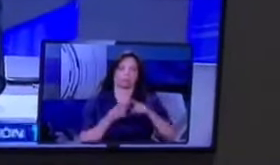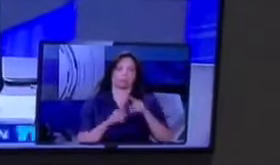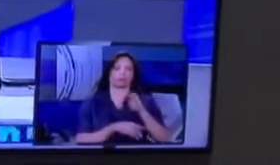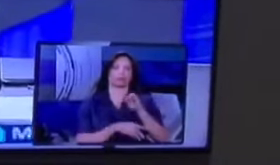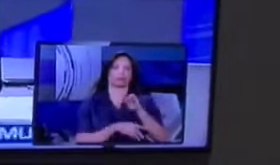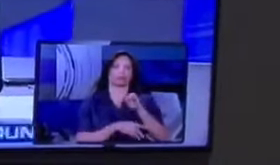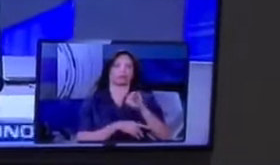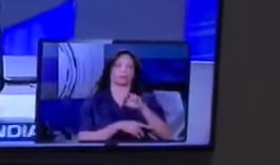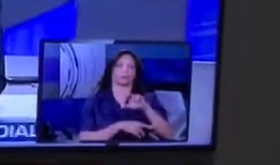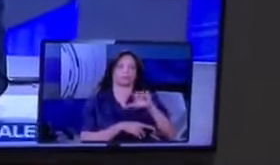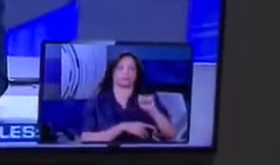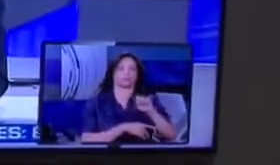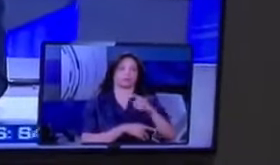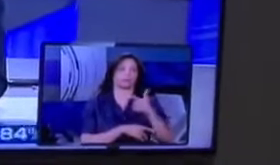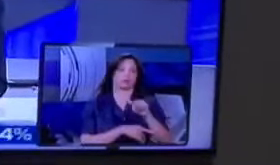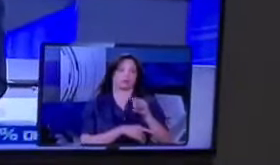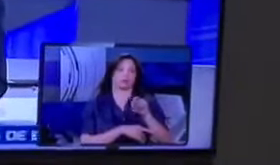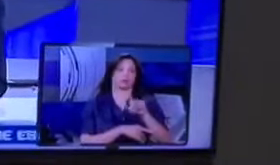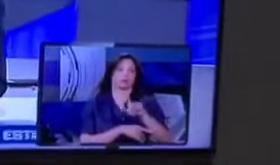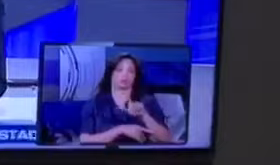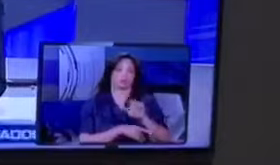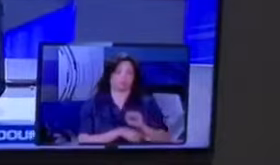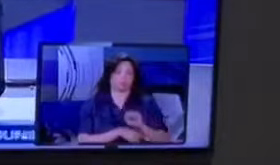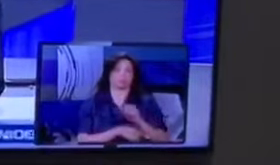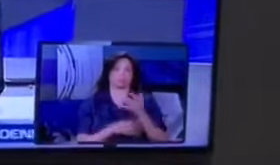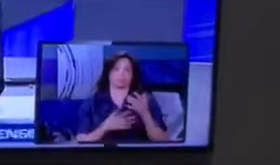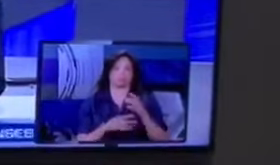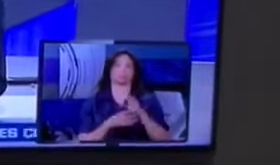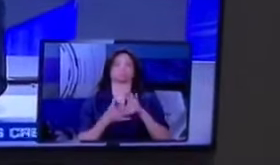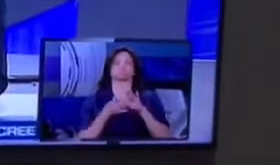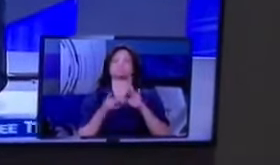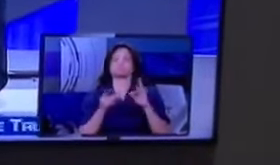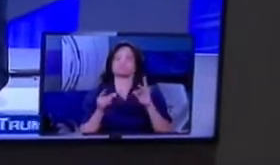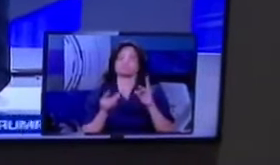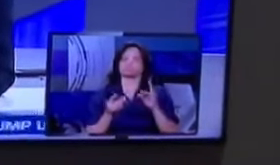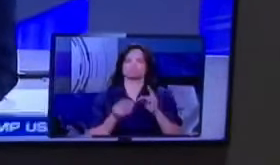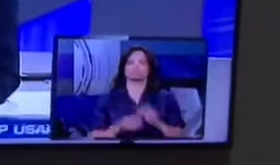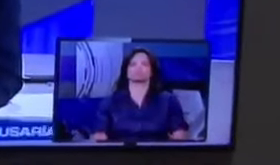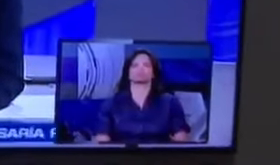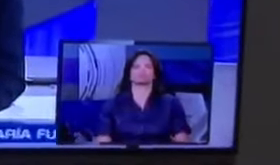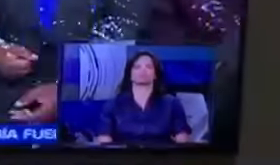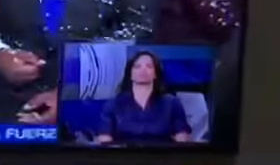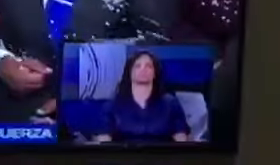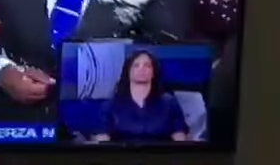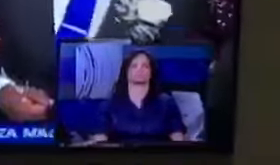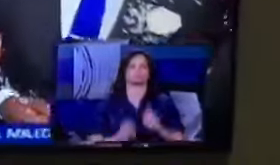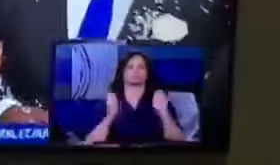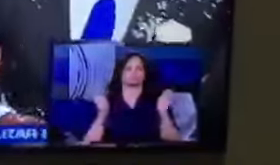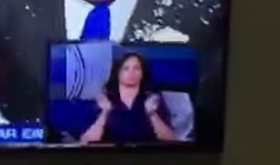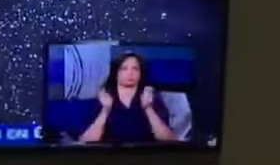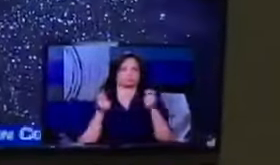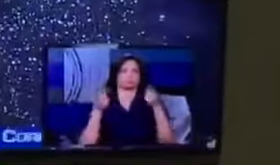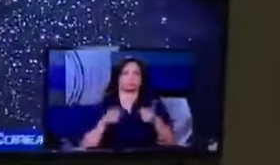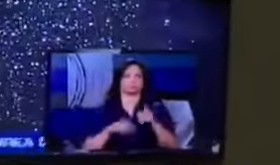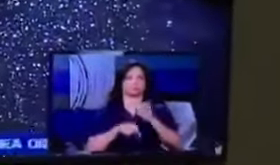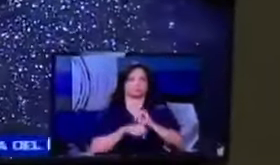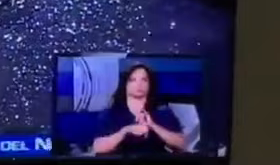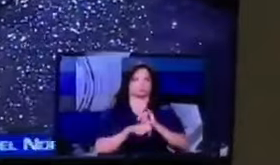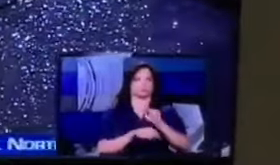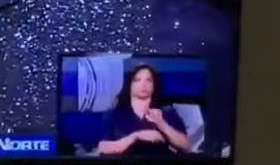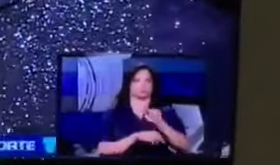José González, quien también participó de esa boda. Kelly Antigua nos tiene todos los detalles. En la ceremonia realizada en la